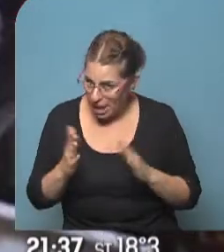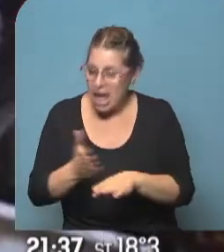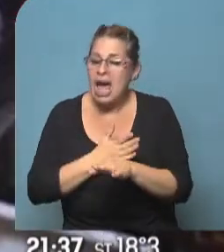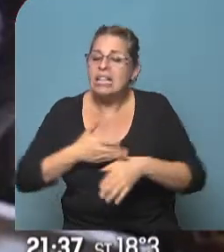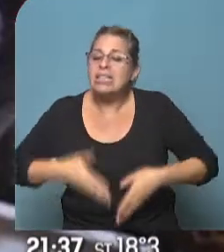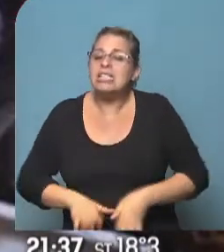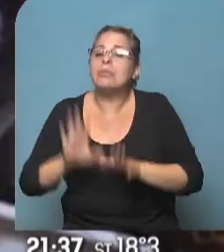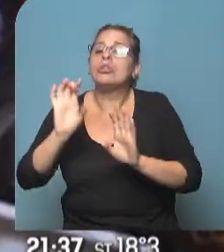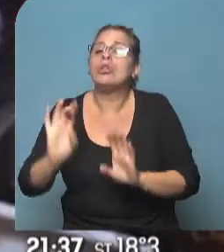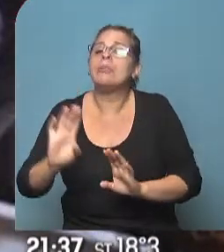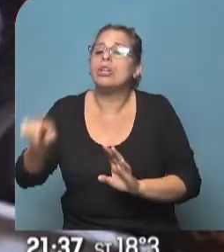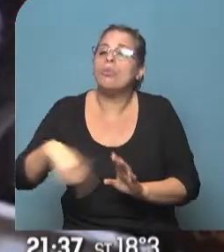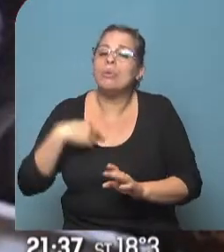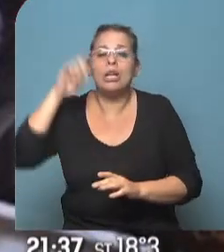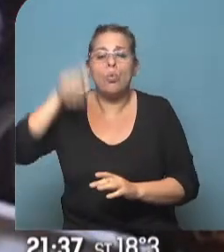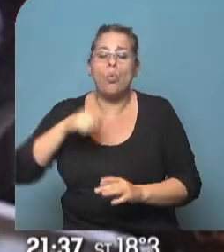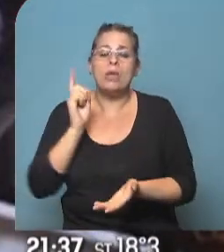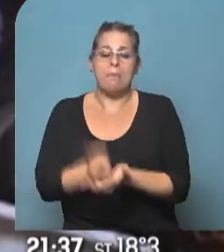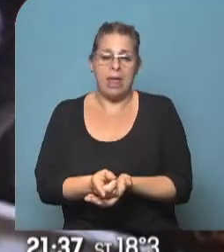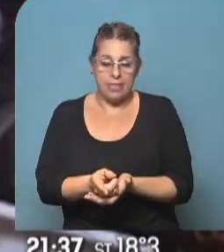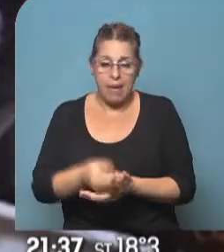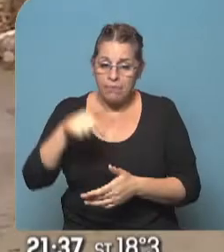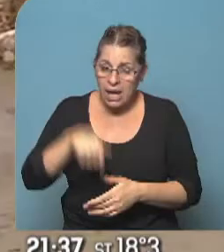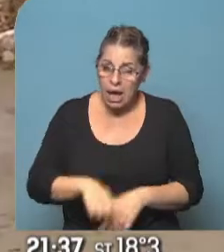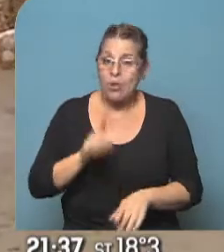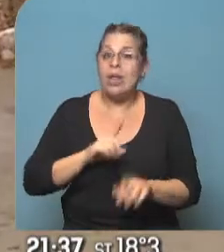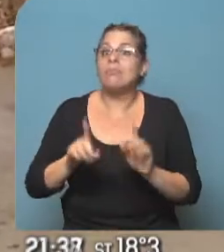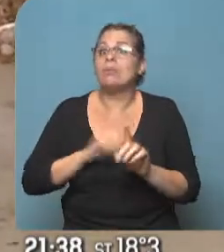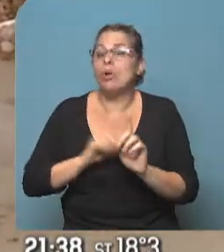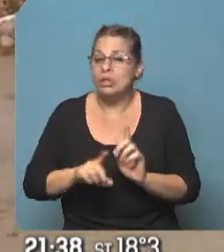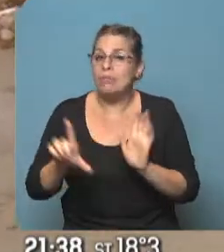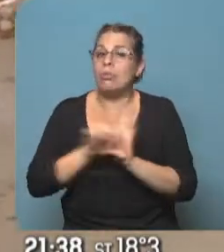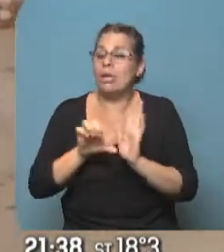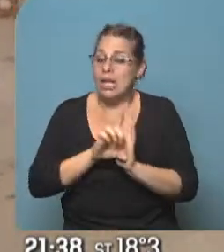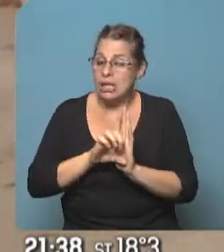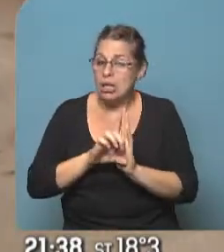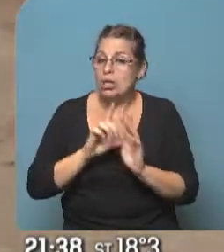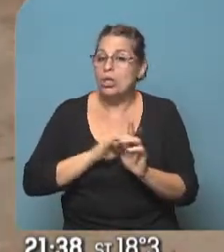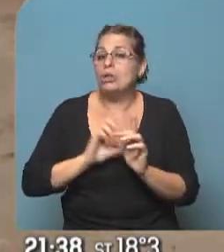ocurrían vía autorización judicial ahora y mientras dure la medida podrán hacer ciencia administrativa